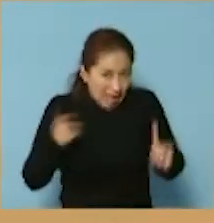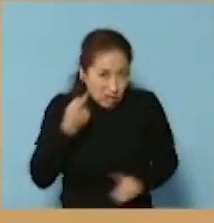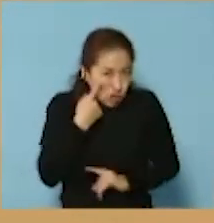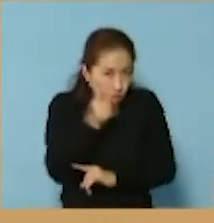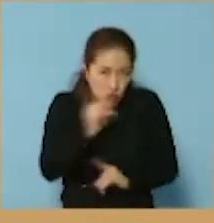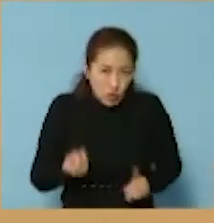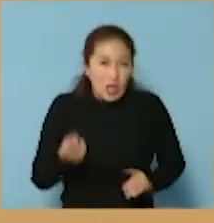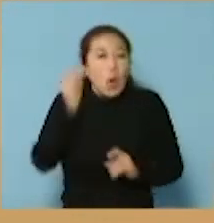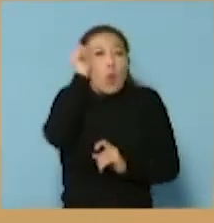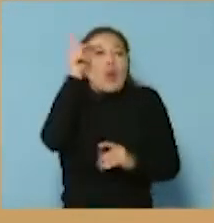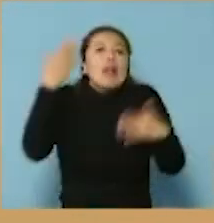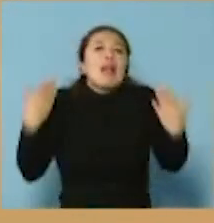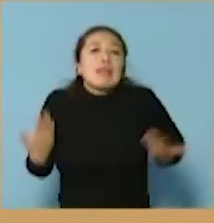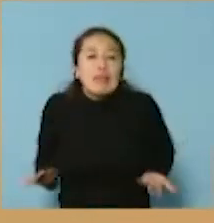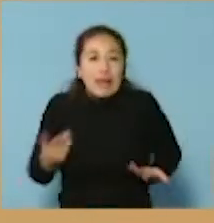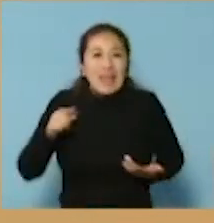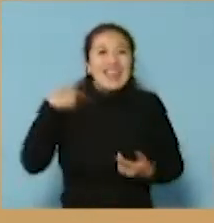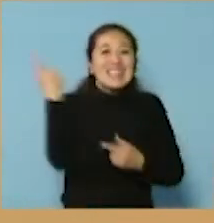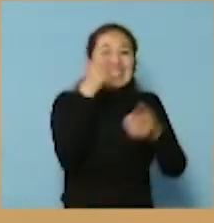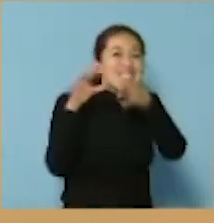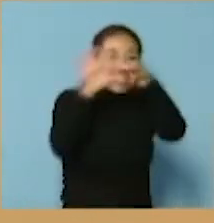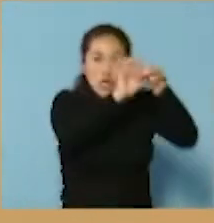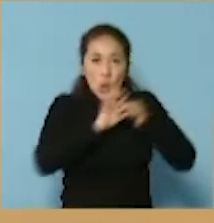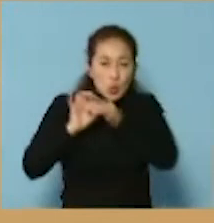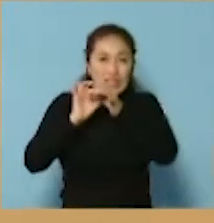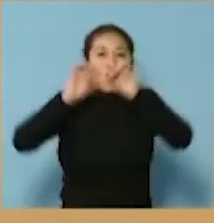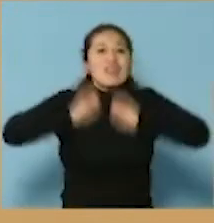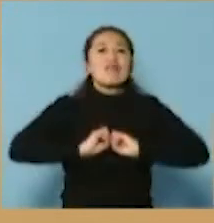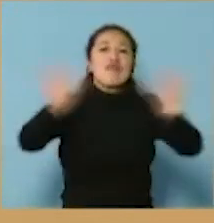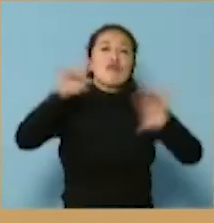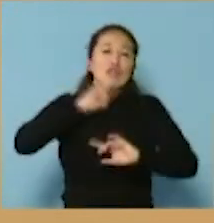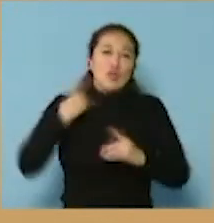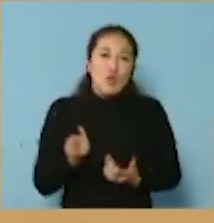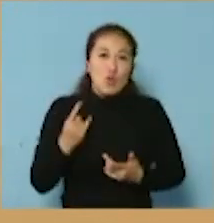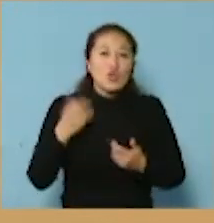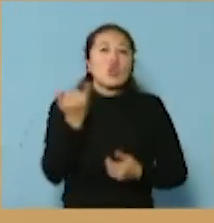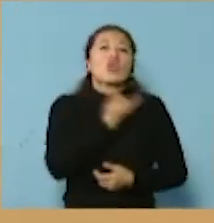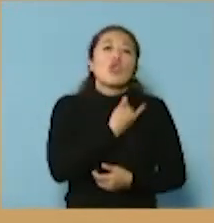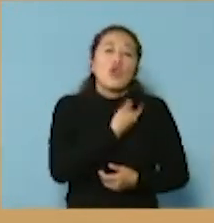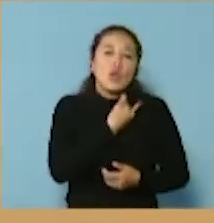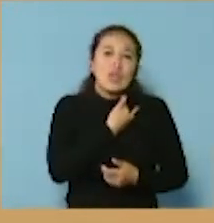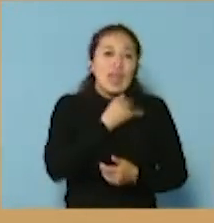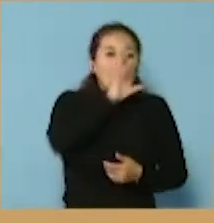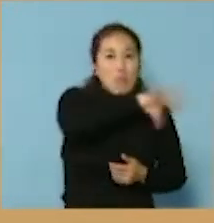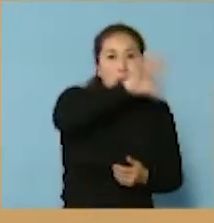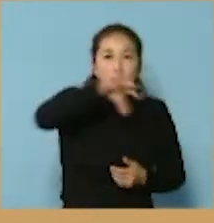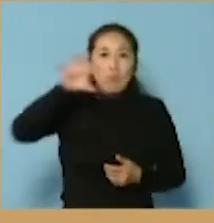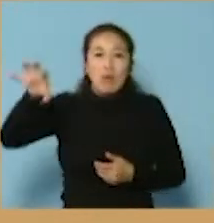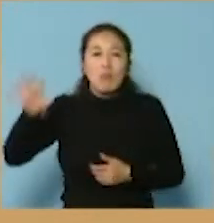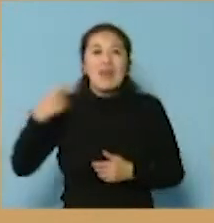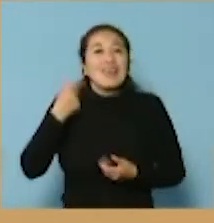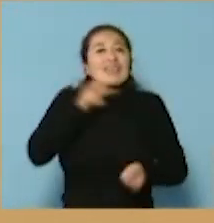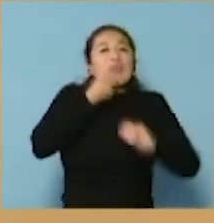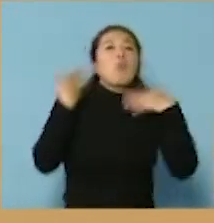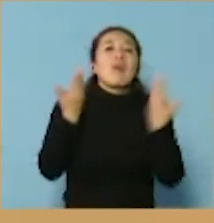que juntarnos con los alcaldes y promocionar jujuy en las diferentes alcaldías y vender jujuy